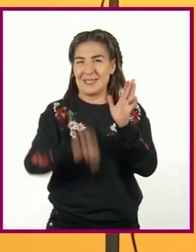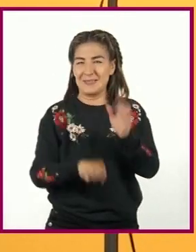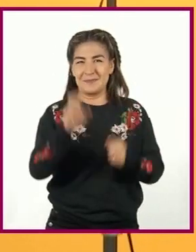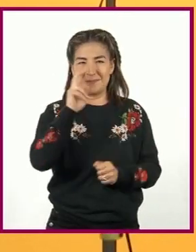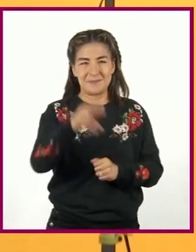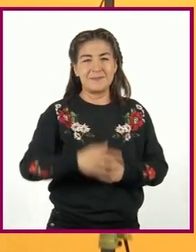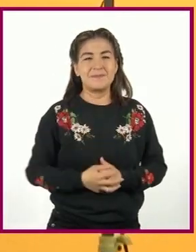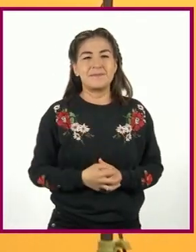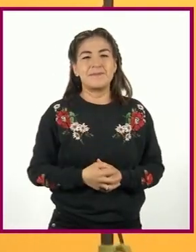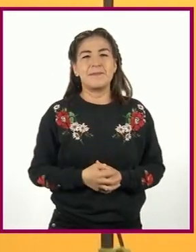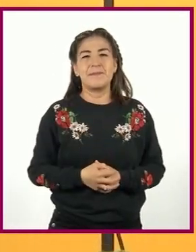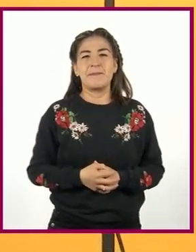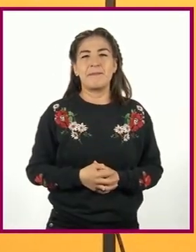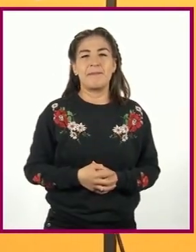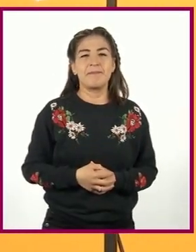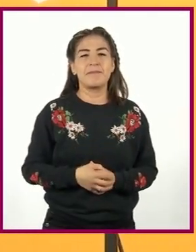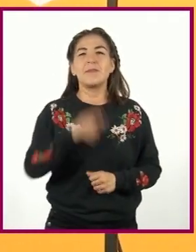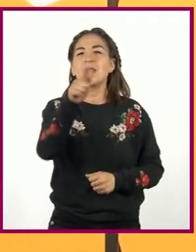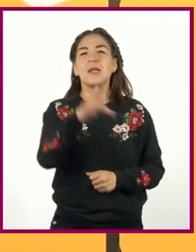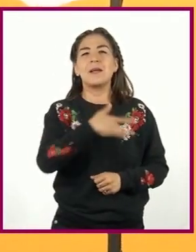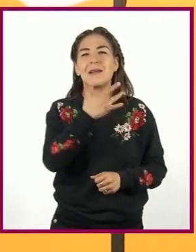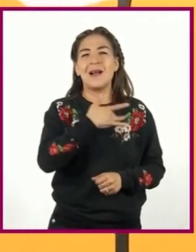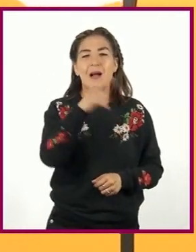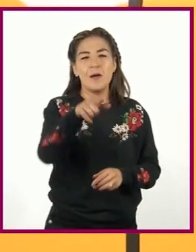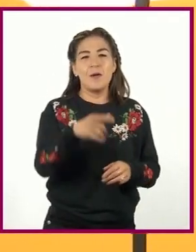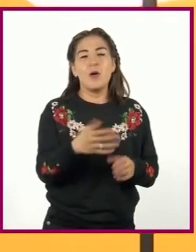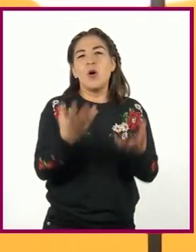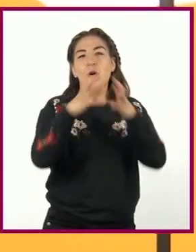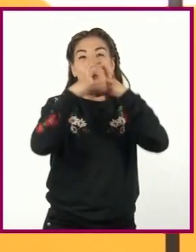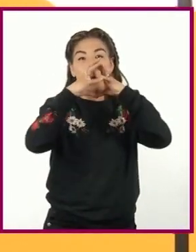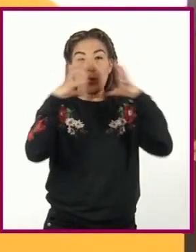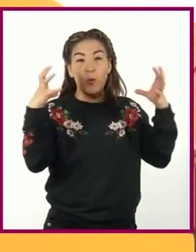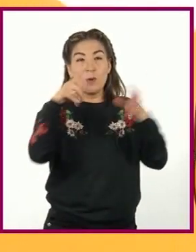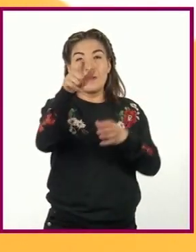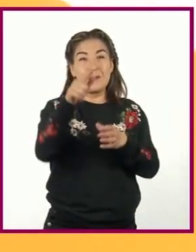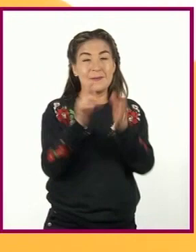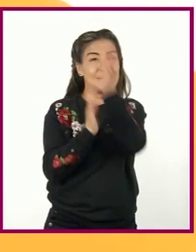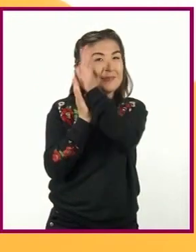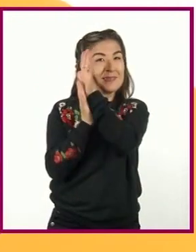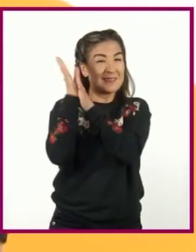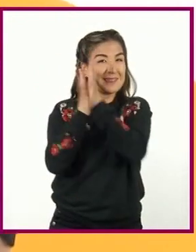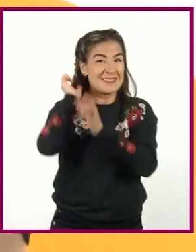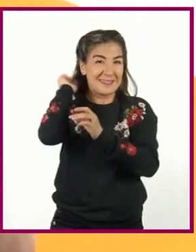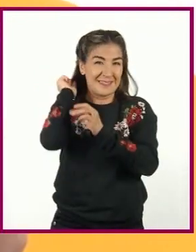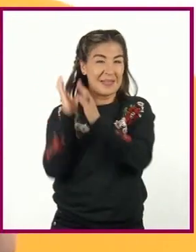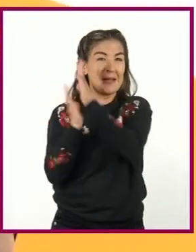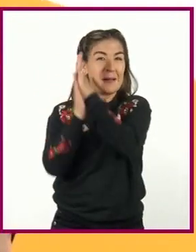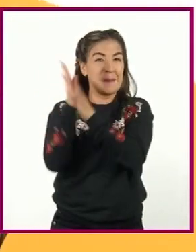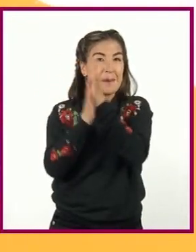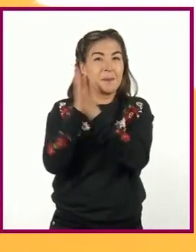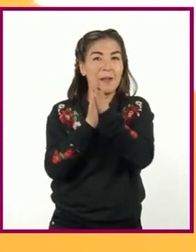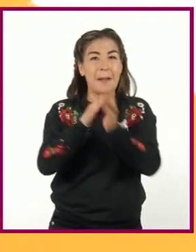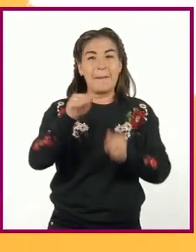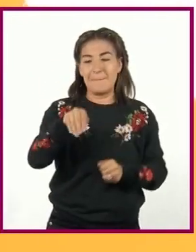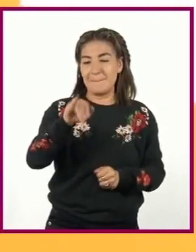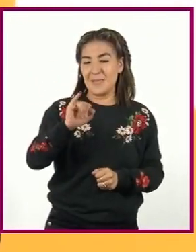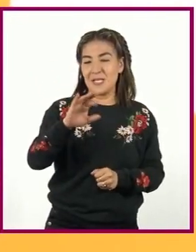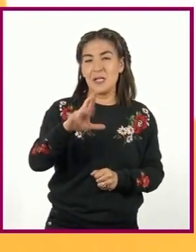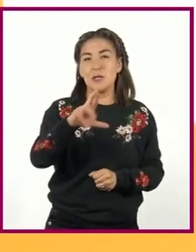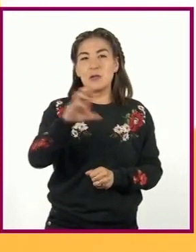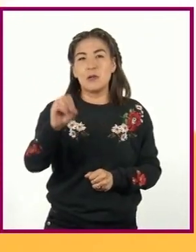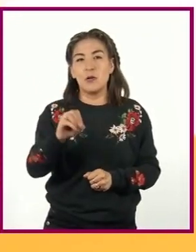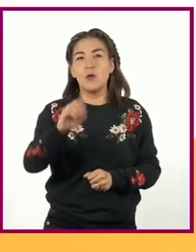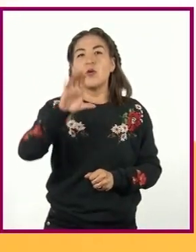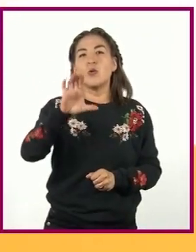magnitudes, considera que la carga que tiene un globo después de frotarlo con tu cabello es de un microcoulomb,